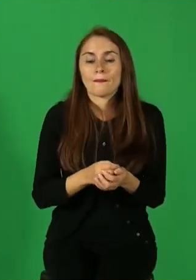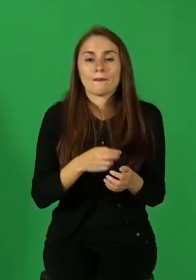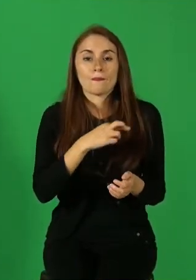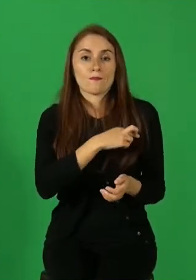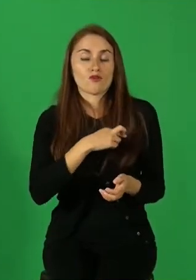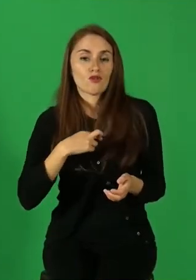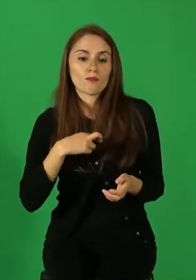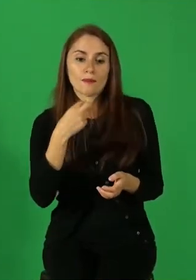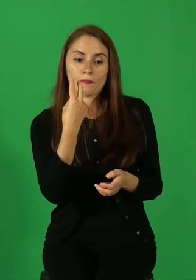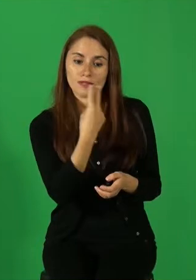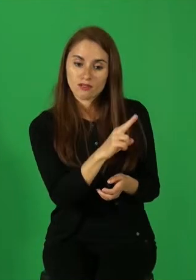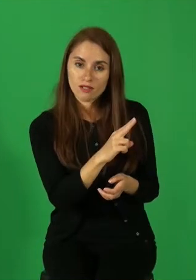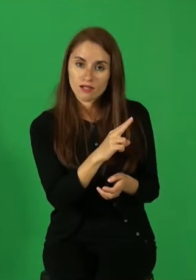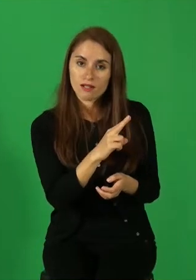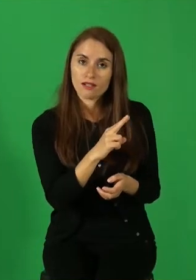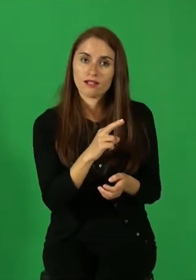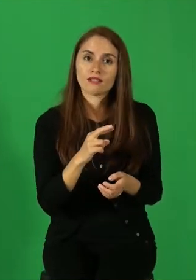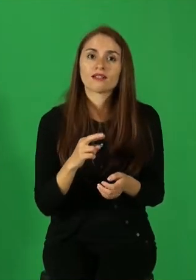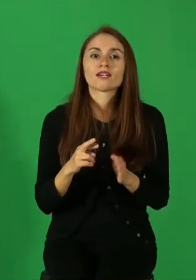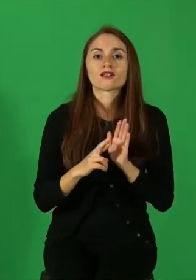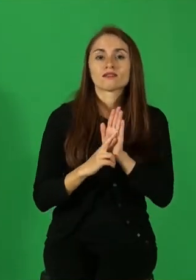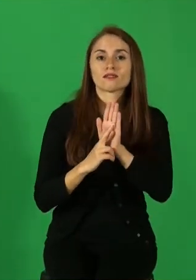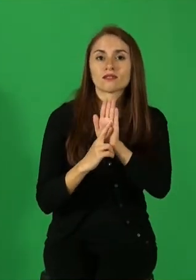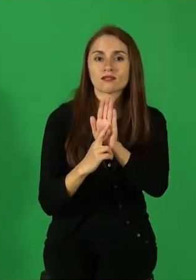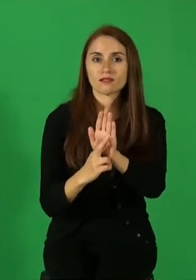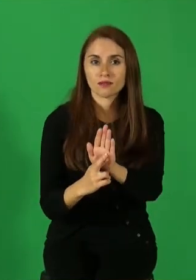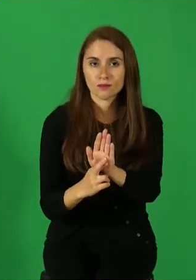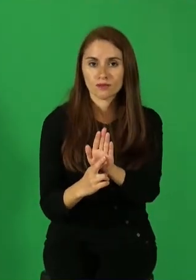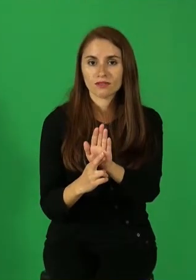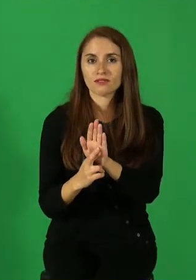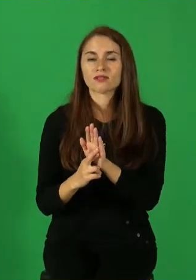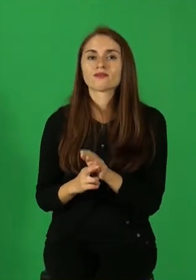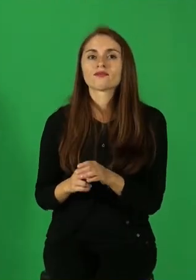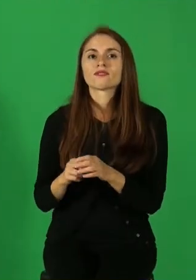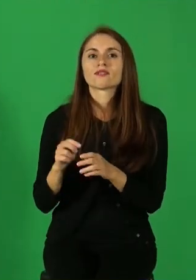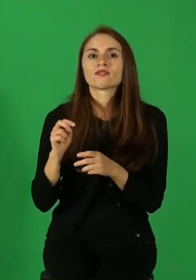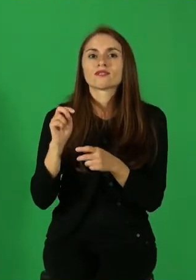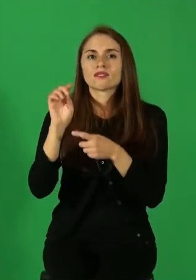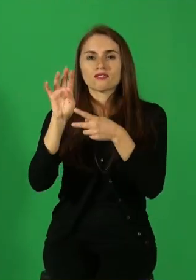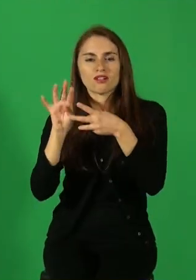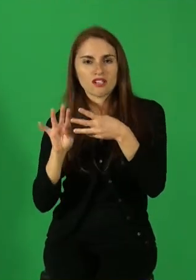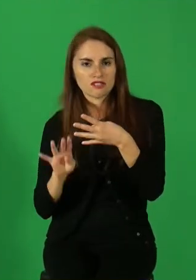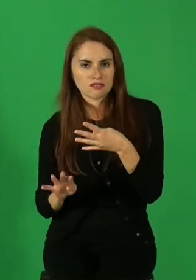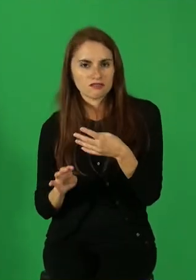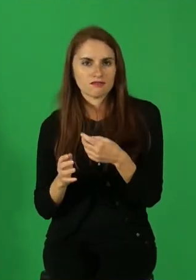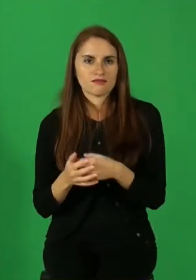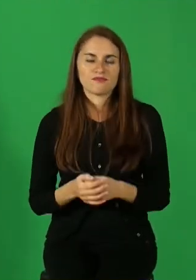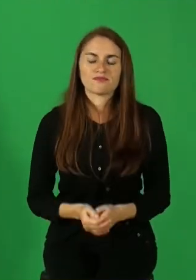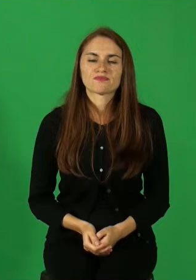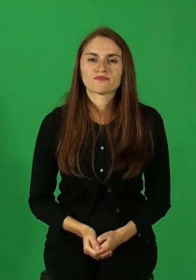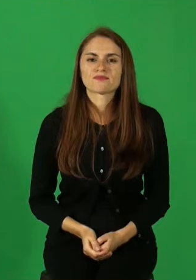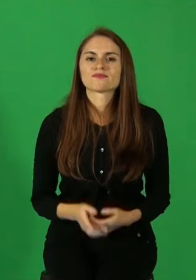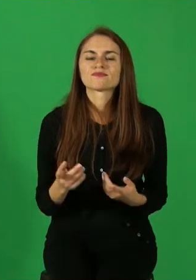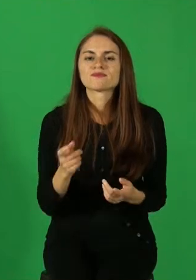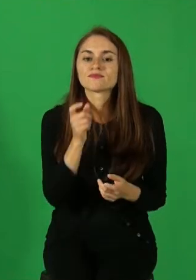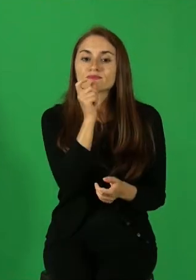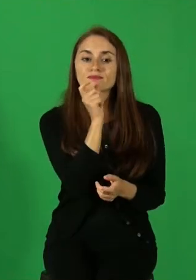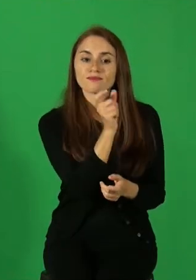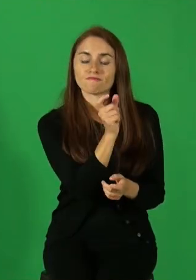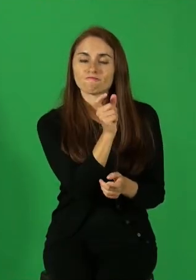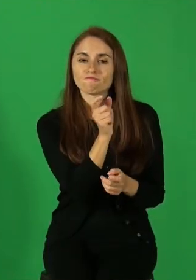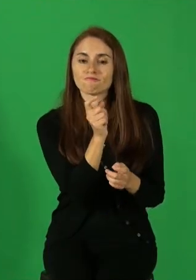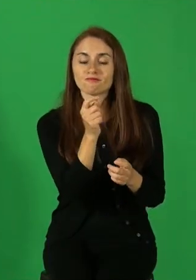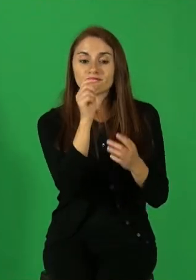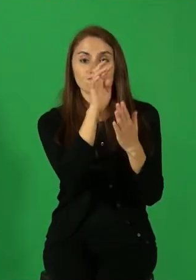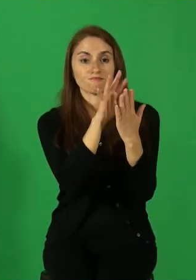personales, relativos y demostrativos, para hacer referencia a palabras que están presentes a lo